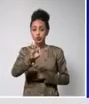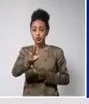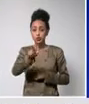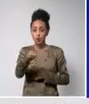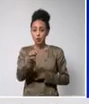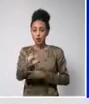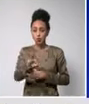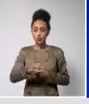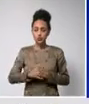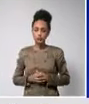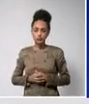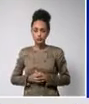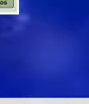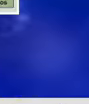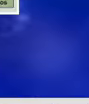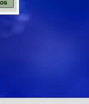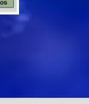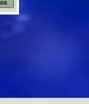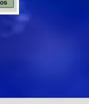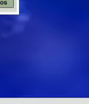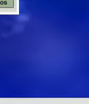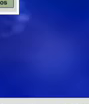148,8, Mayabeque con